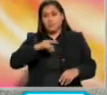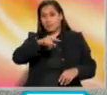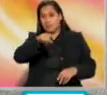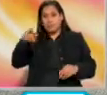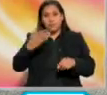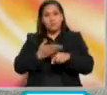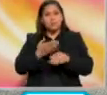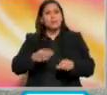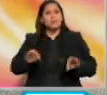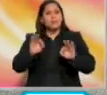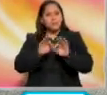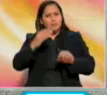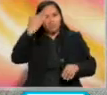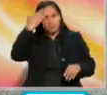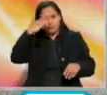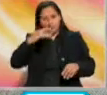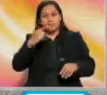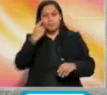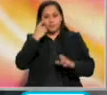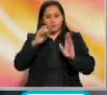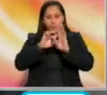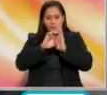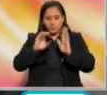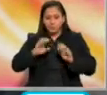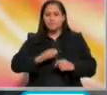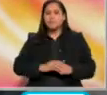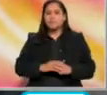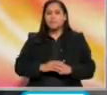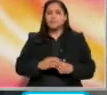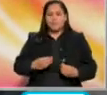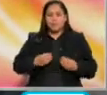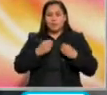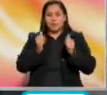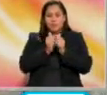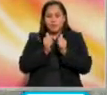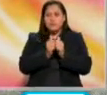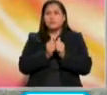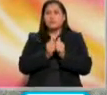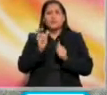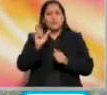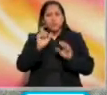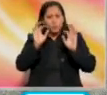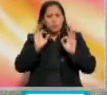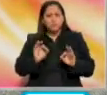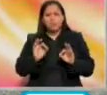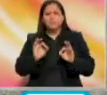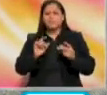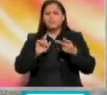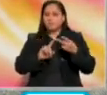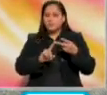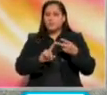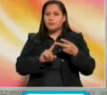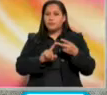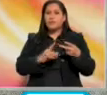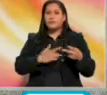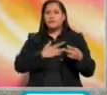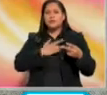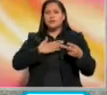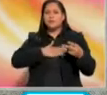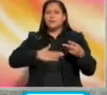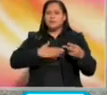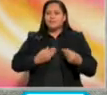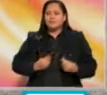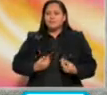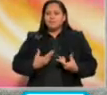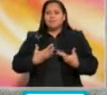muy importante saber, por ejemplo, en qué momento comenzar su vida sexual y cuál es la manera de obtener la mejor satisfacción, el mayor